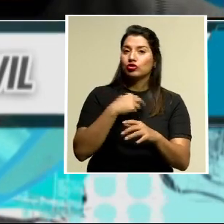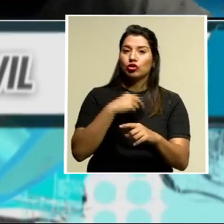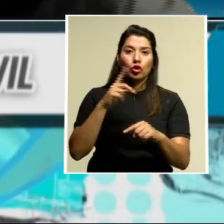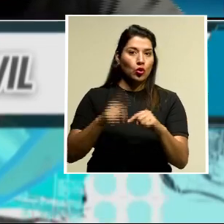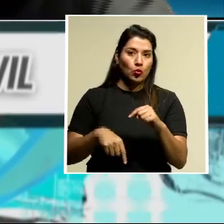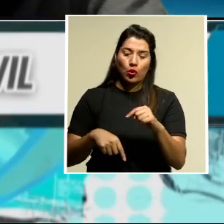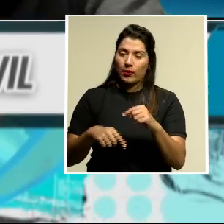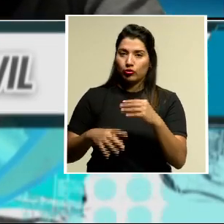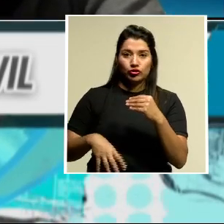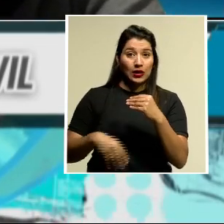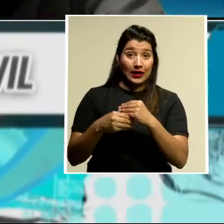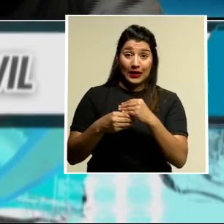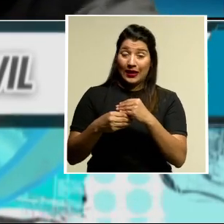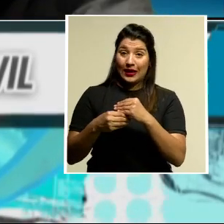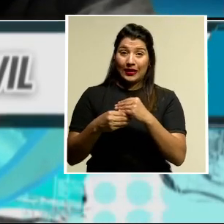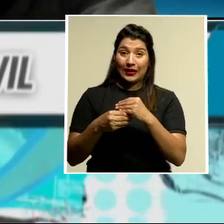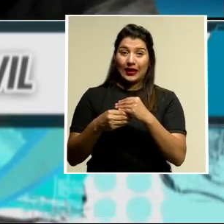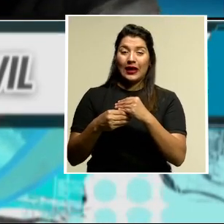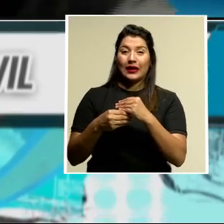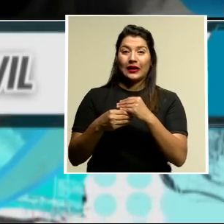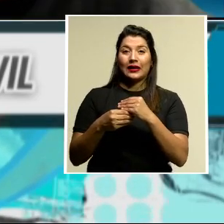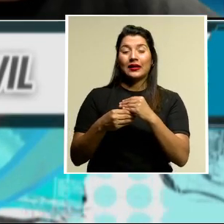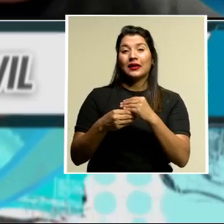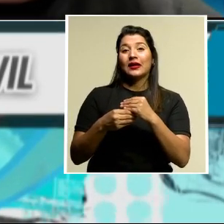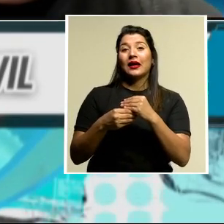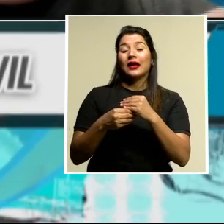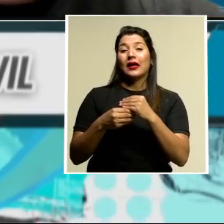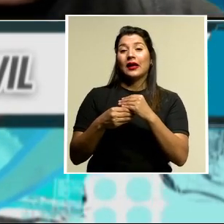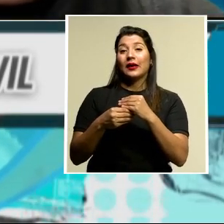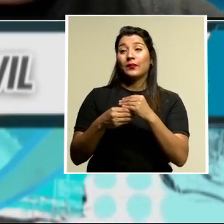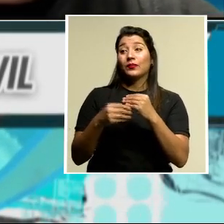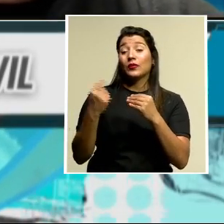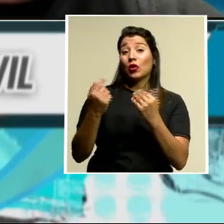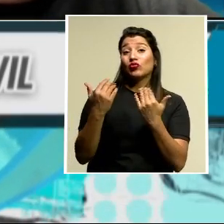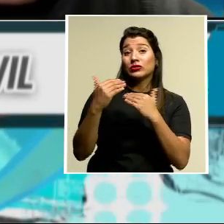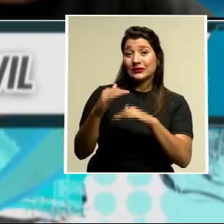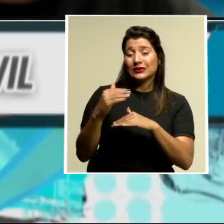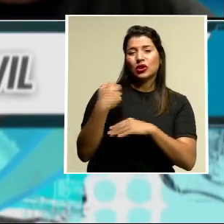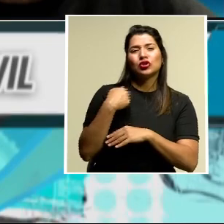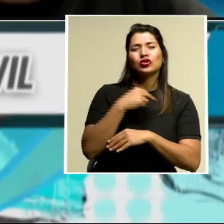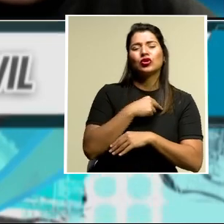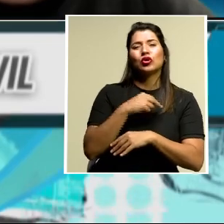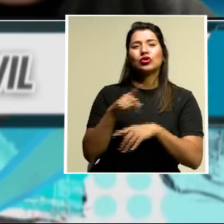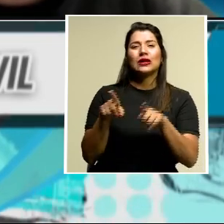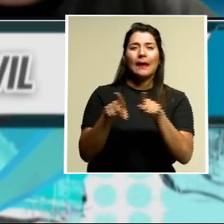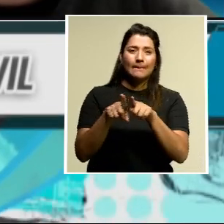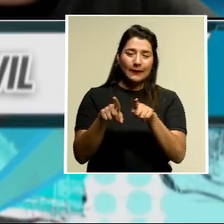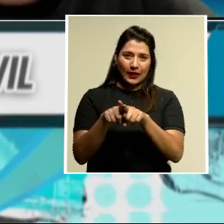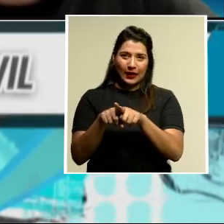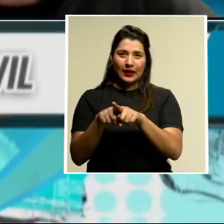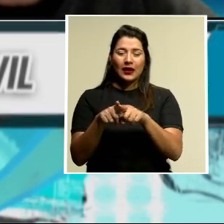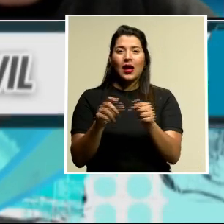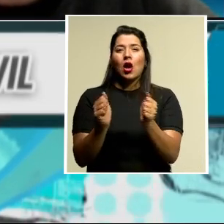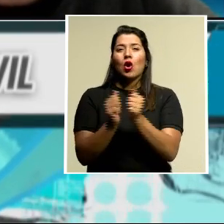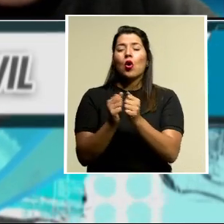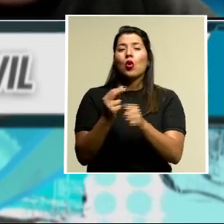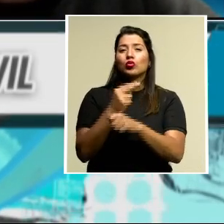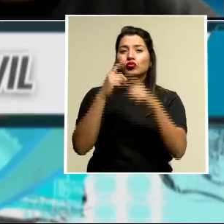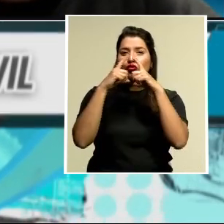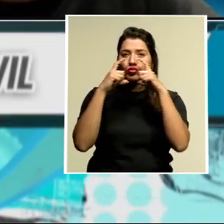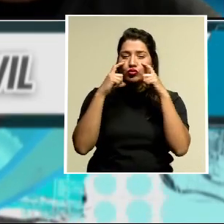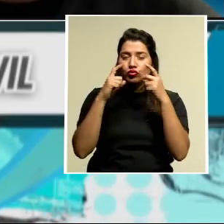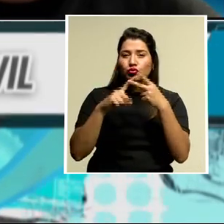a notar levemente la disminución de casos y que paulatinamente se han ido desempeñando en reducción durante estas